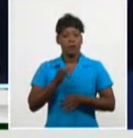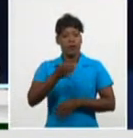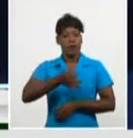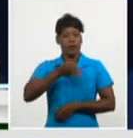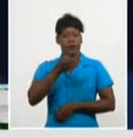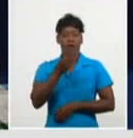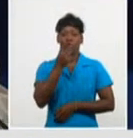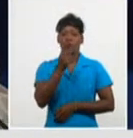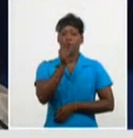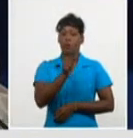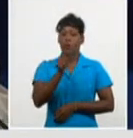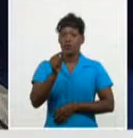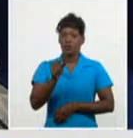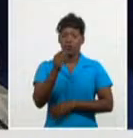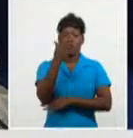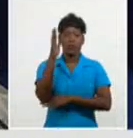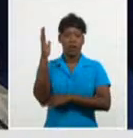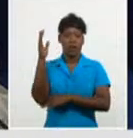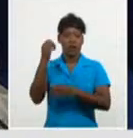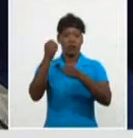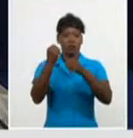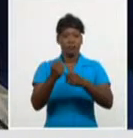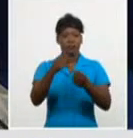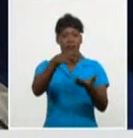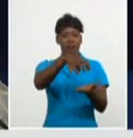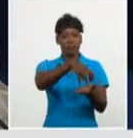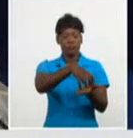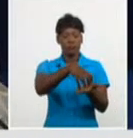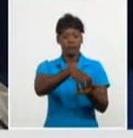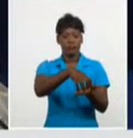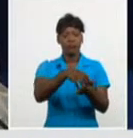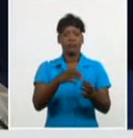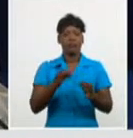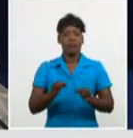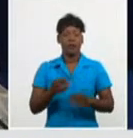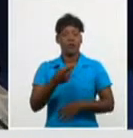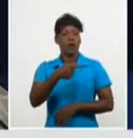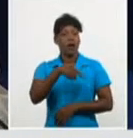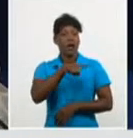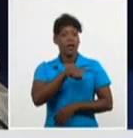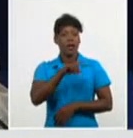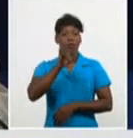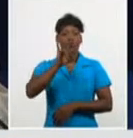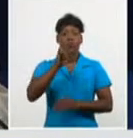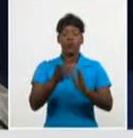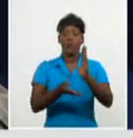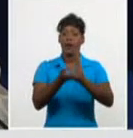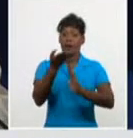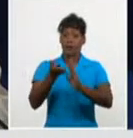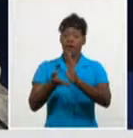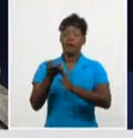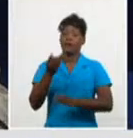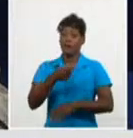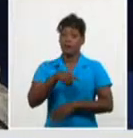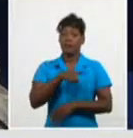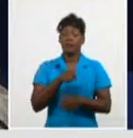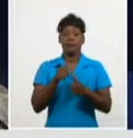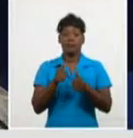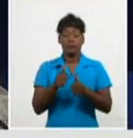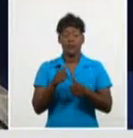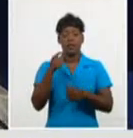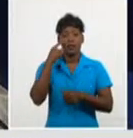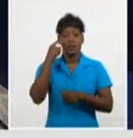que se evacuaron. En el día de ayer se produjeron 9 altas, menos altas